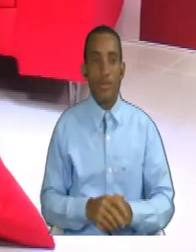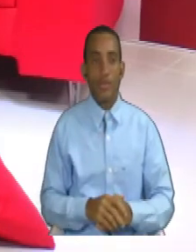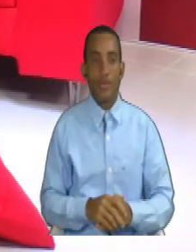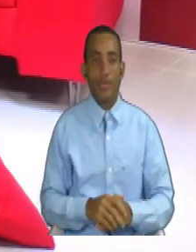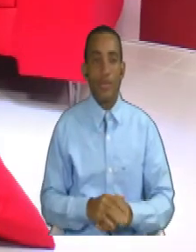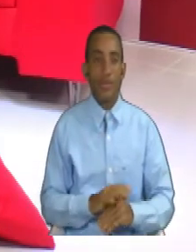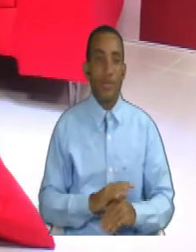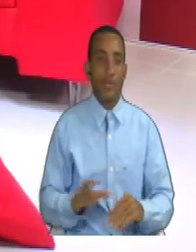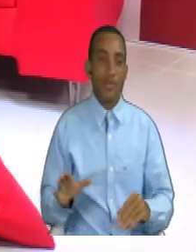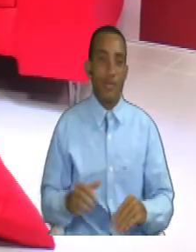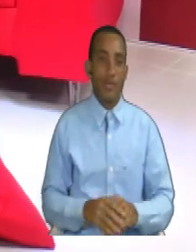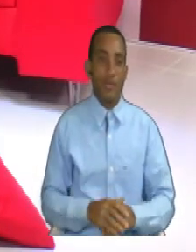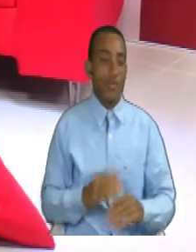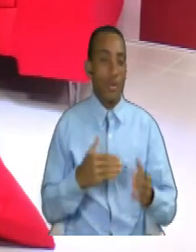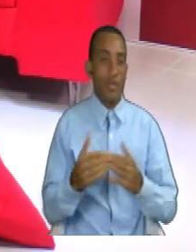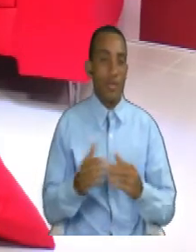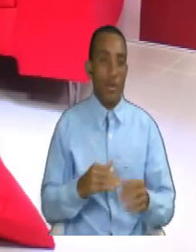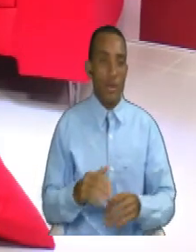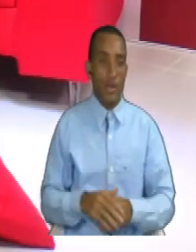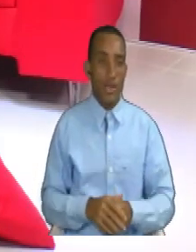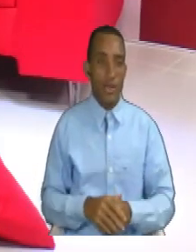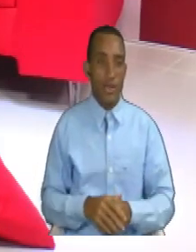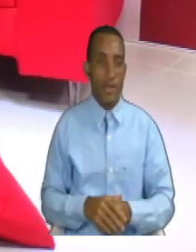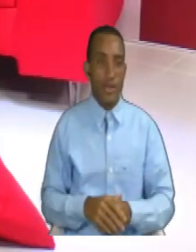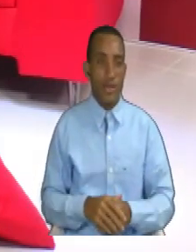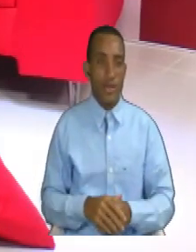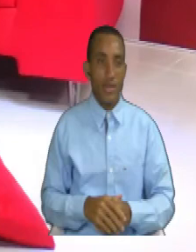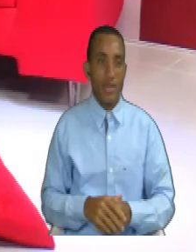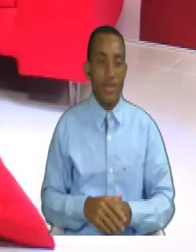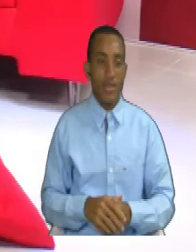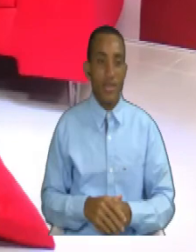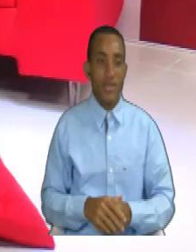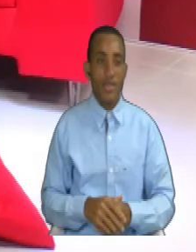mi faldón, pero no importa. No, yo porque voy a poner,